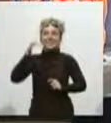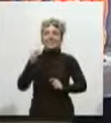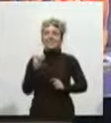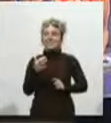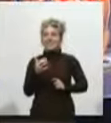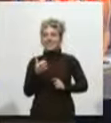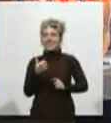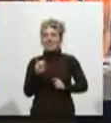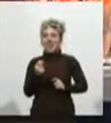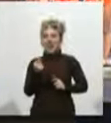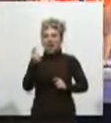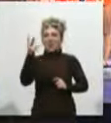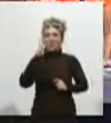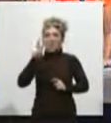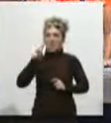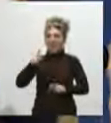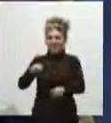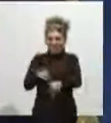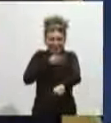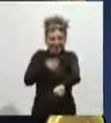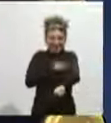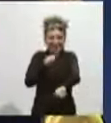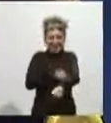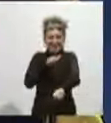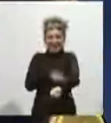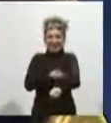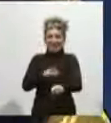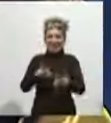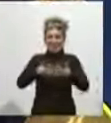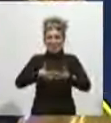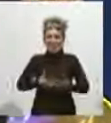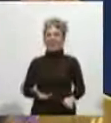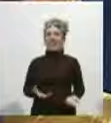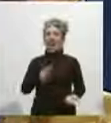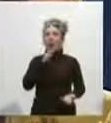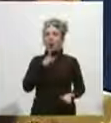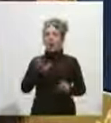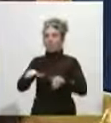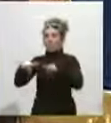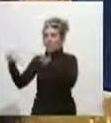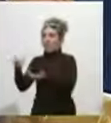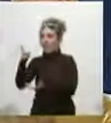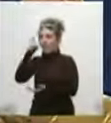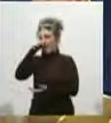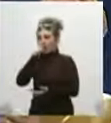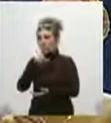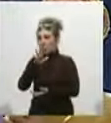tremenda máquina de afeitar. Ahí le hacemos entrega del recuerdo y de la banda.